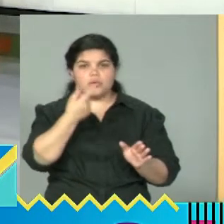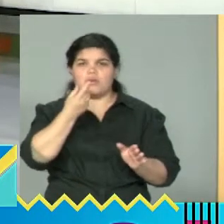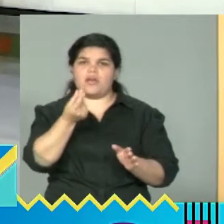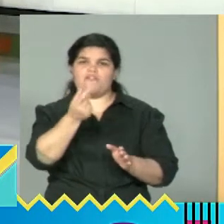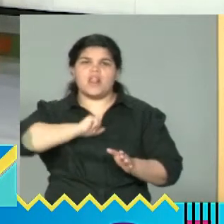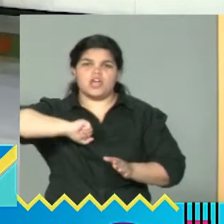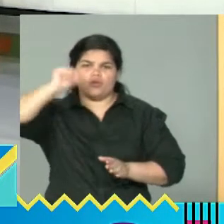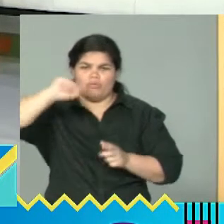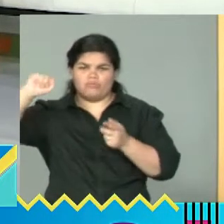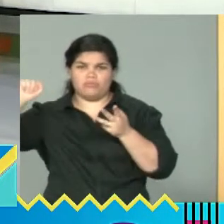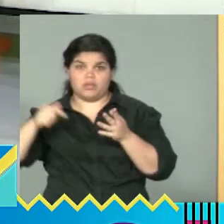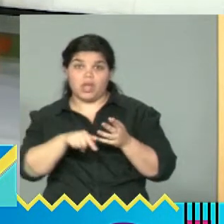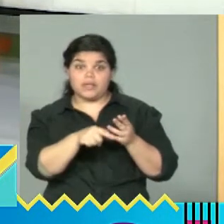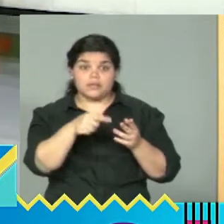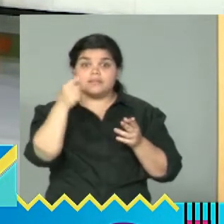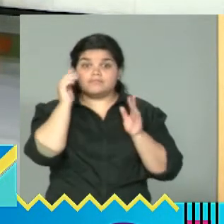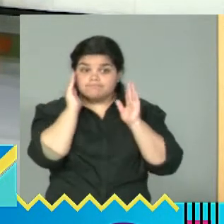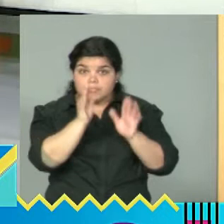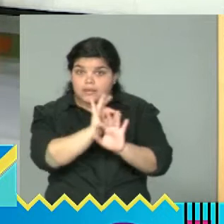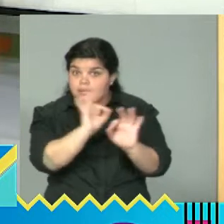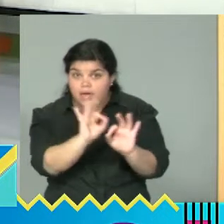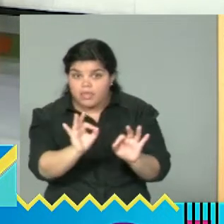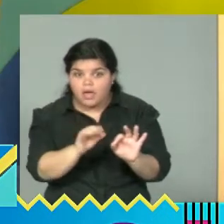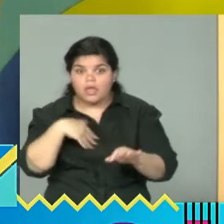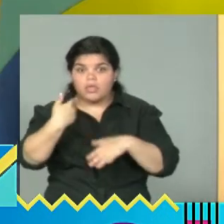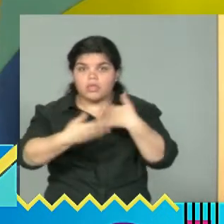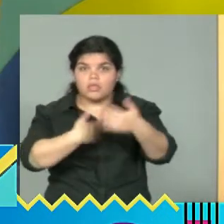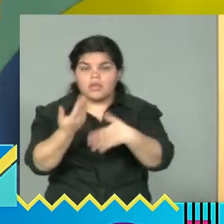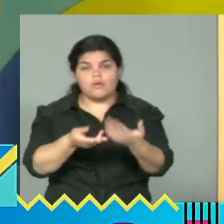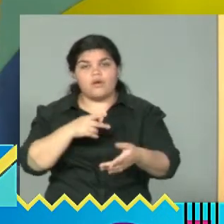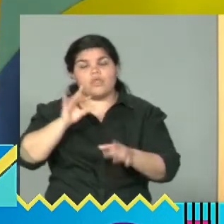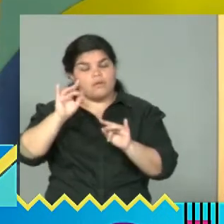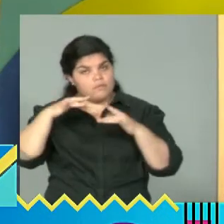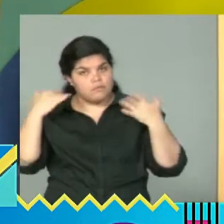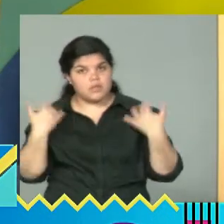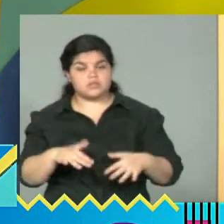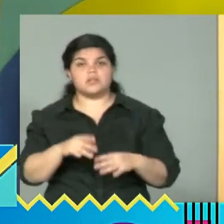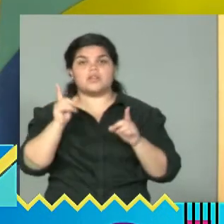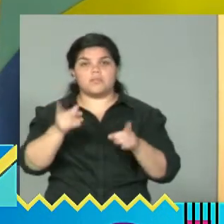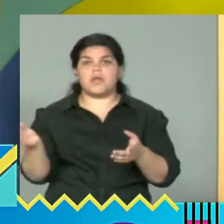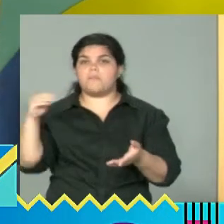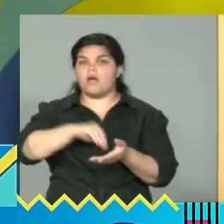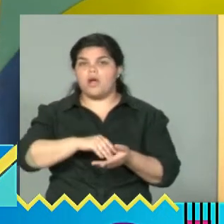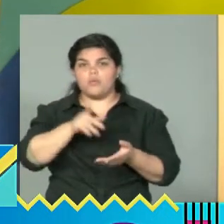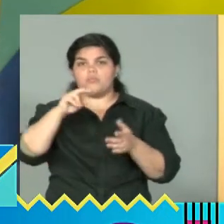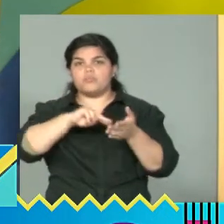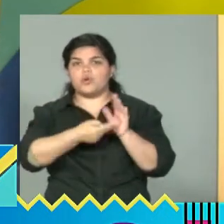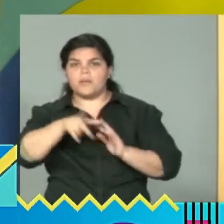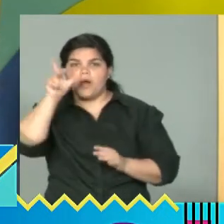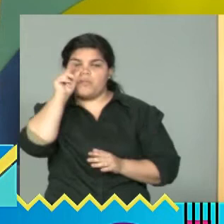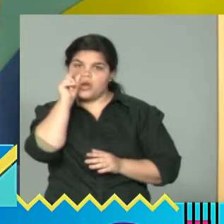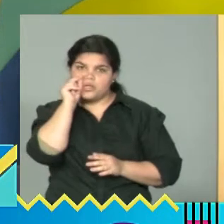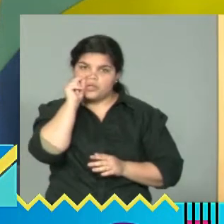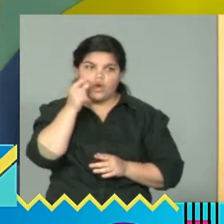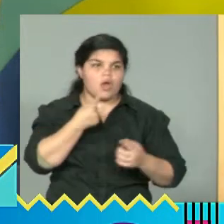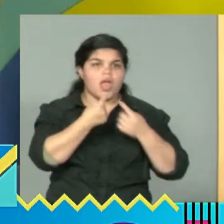creo que vamos a estar también complicados de cara a lo que viene, sumándole, digamos, este problema político que hoy ya tiene el gobierno, que todas las encuestas